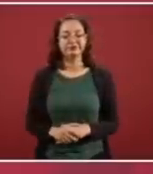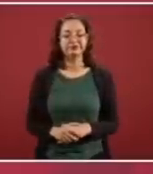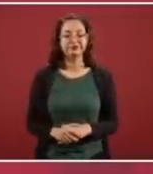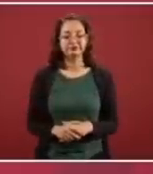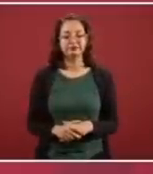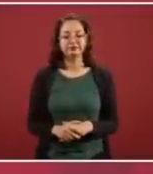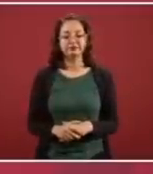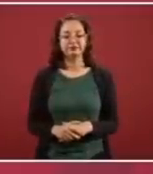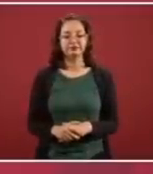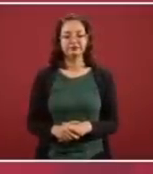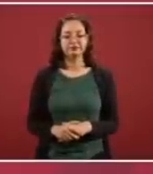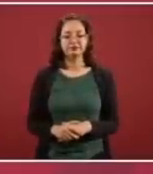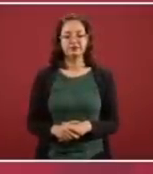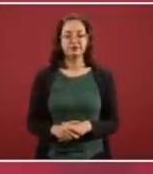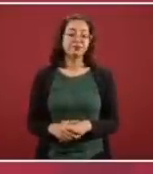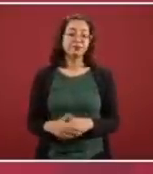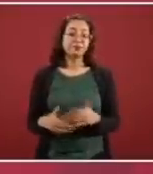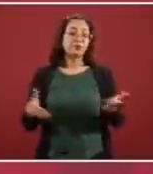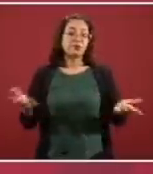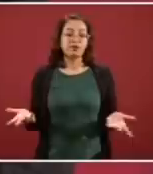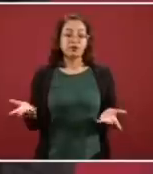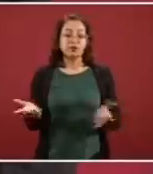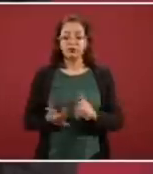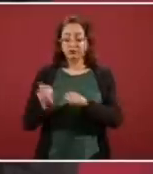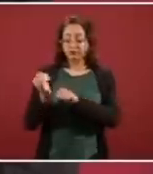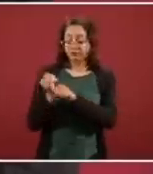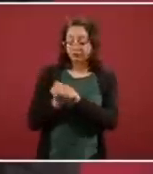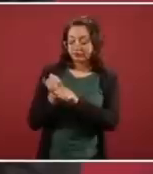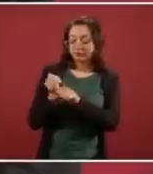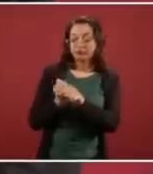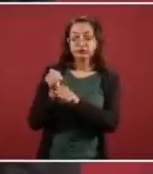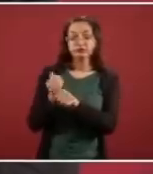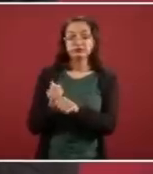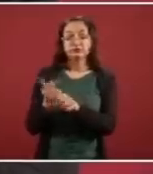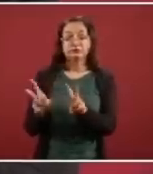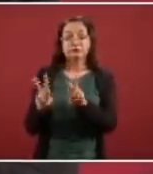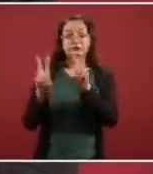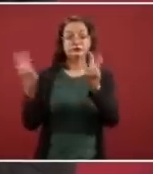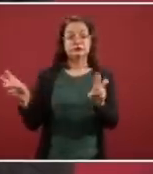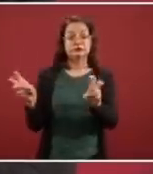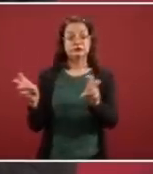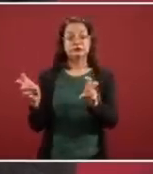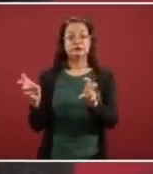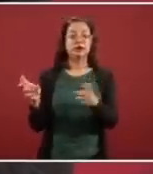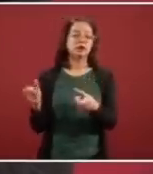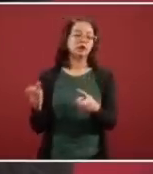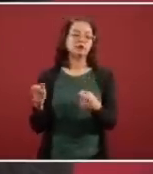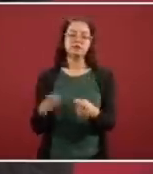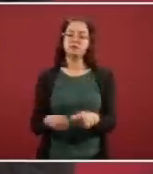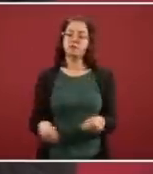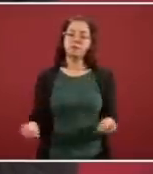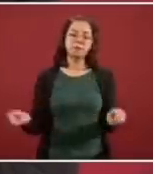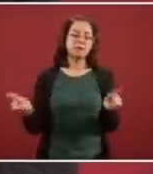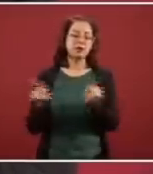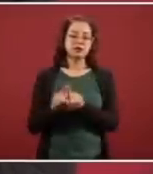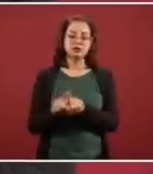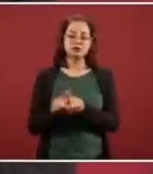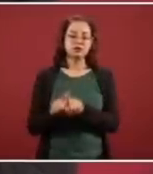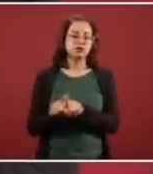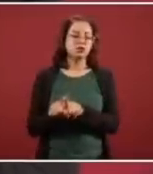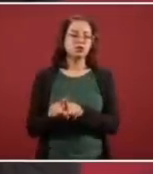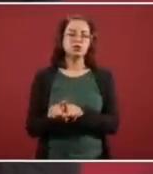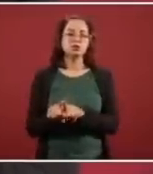Cuando se trata de una investigación de este tipo, pues es lo mismo que sucedió cuando